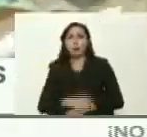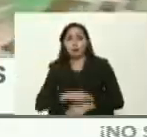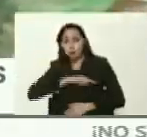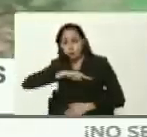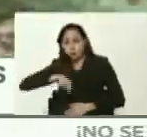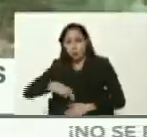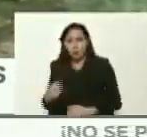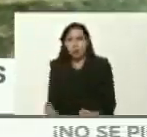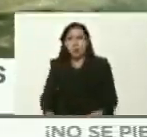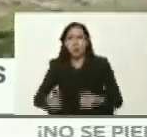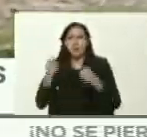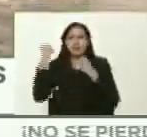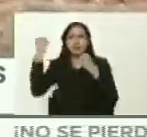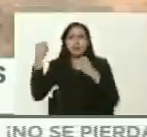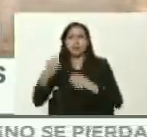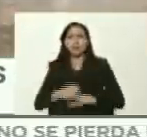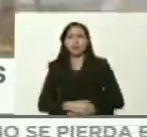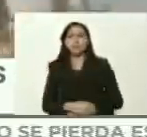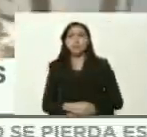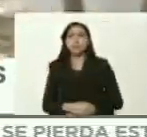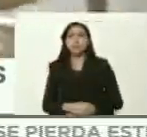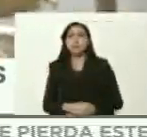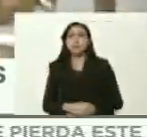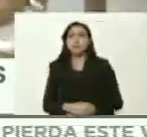venciendo. Adelante, presidente.